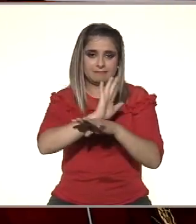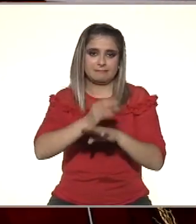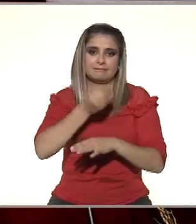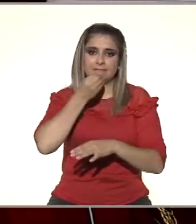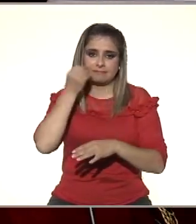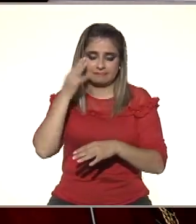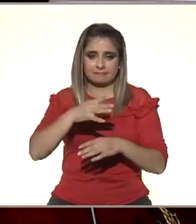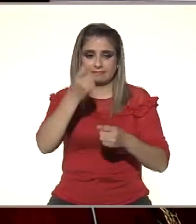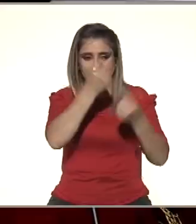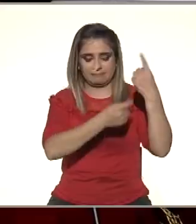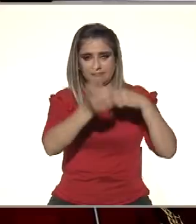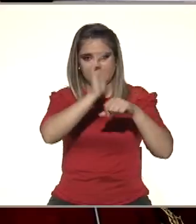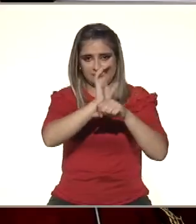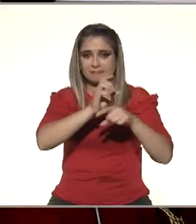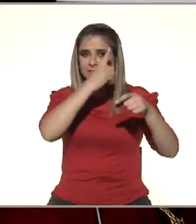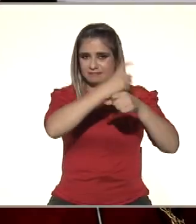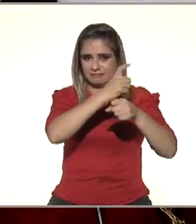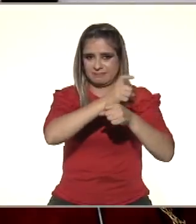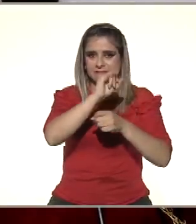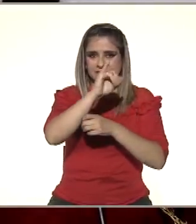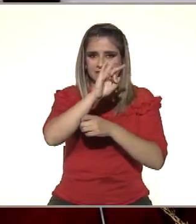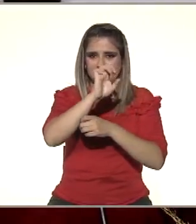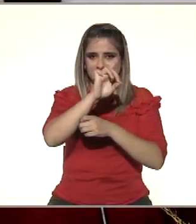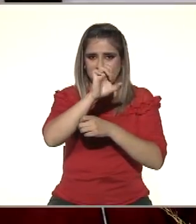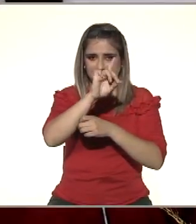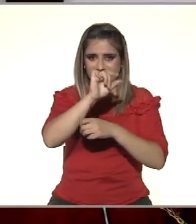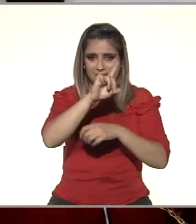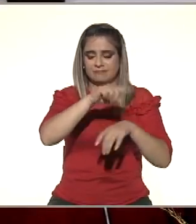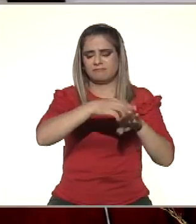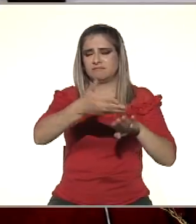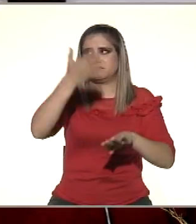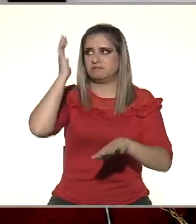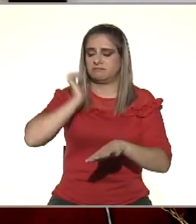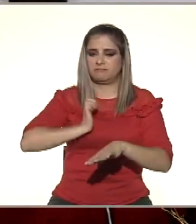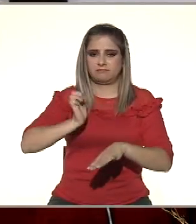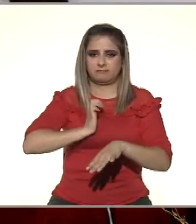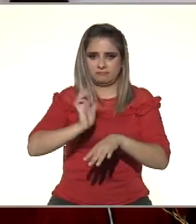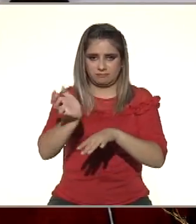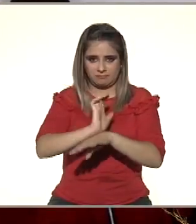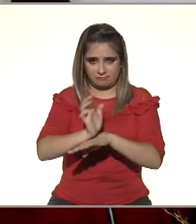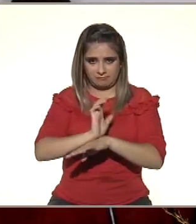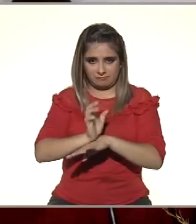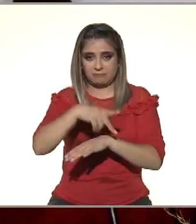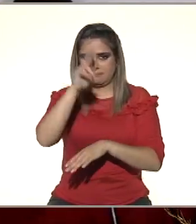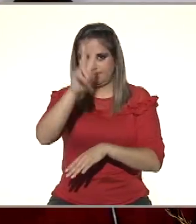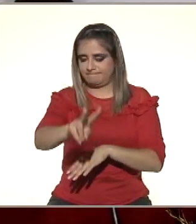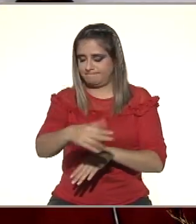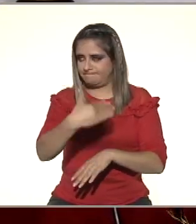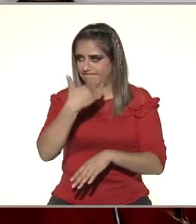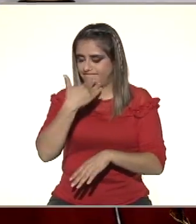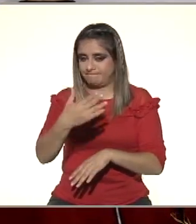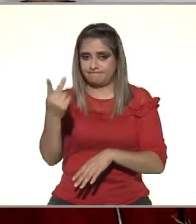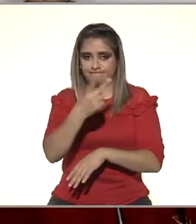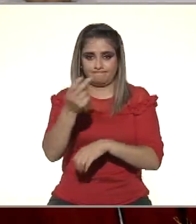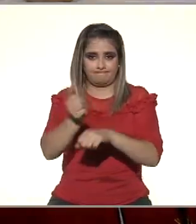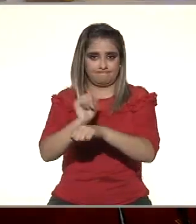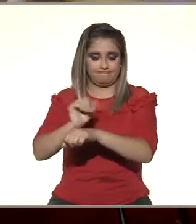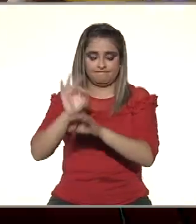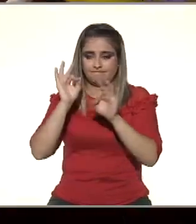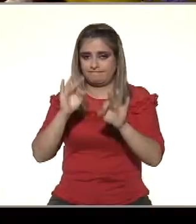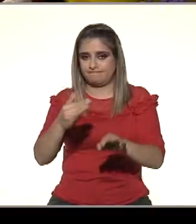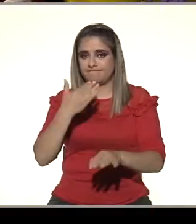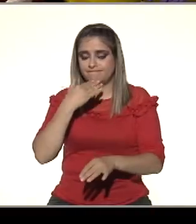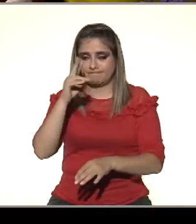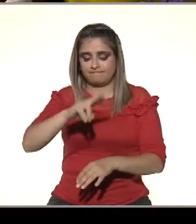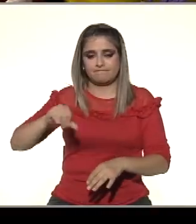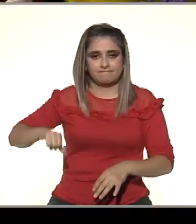Algunas películas, la primera, la de infidelidad, ya tiene mucho tiempo que salió, pero muy buena, unas actuaciones maravillosas, la verdad,